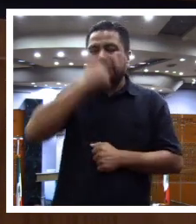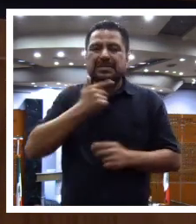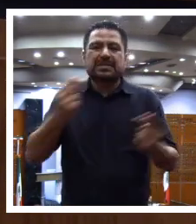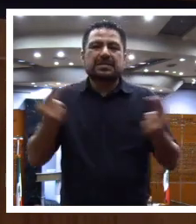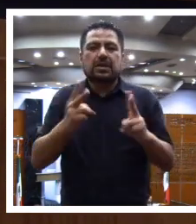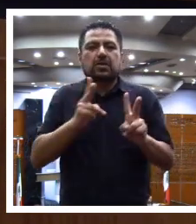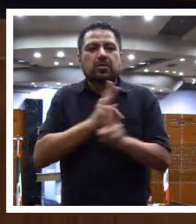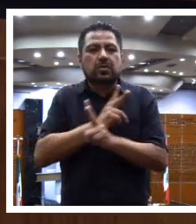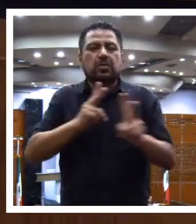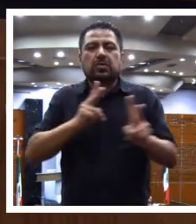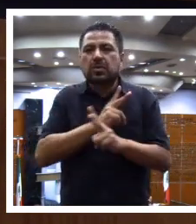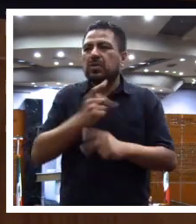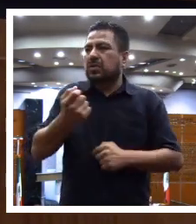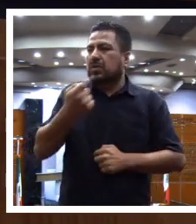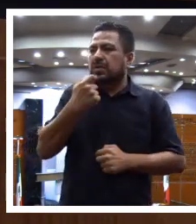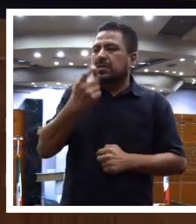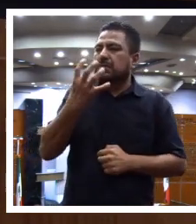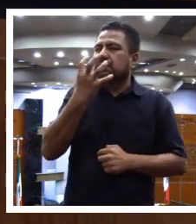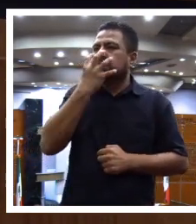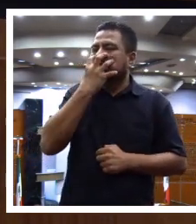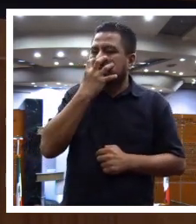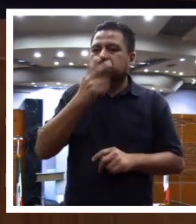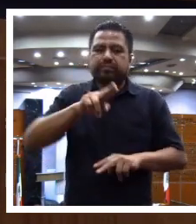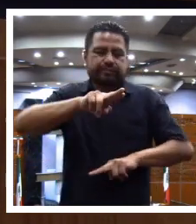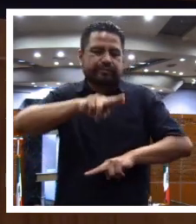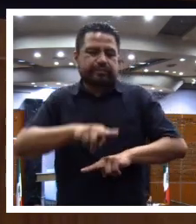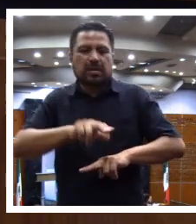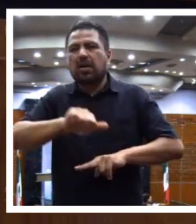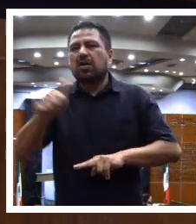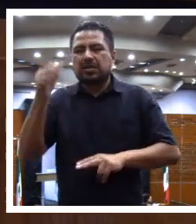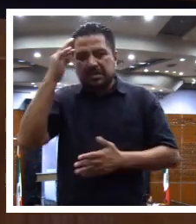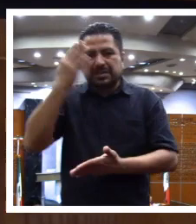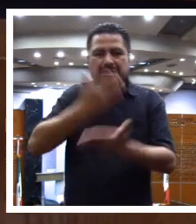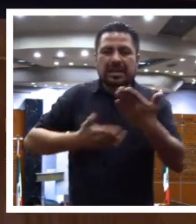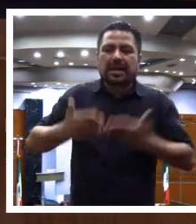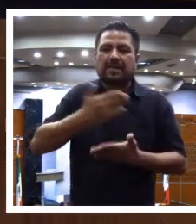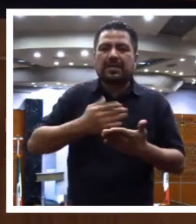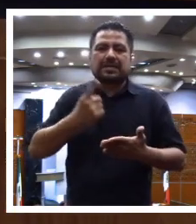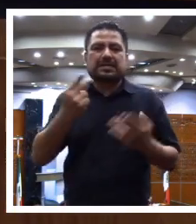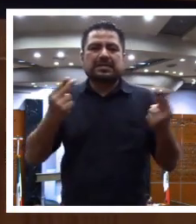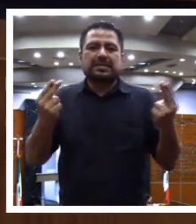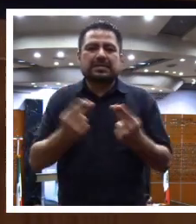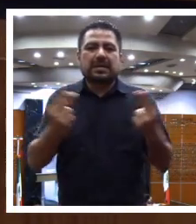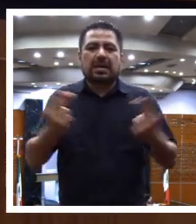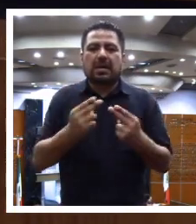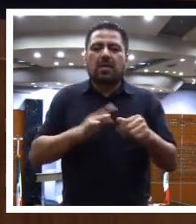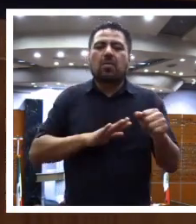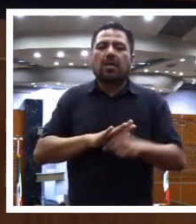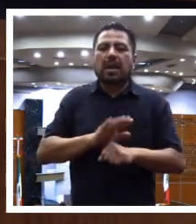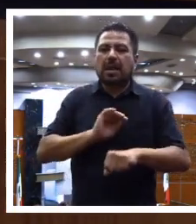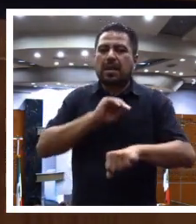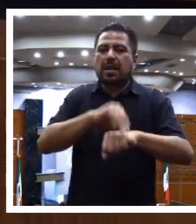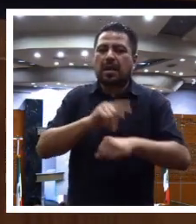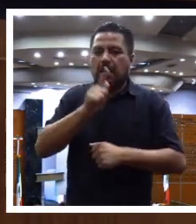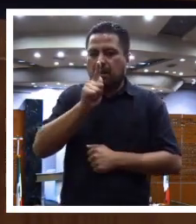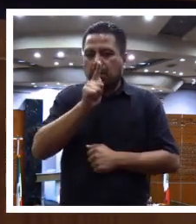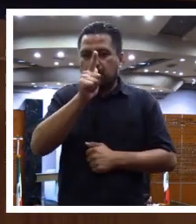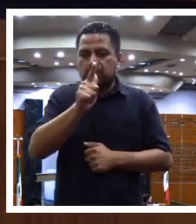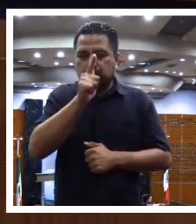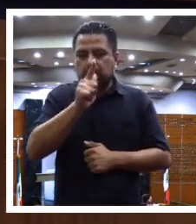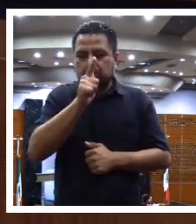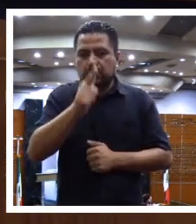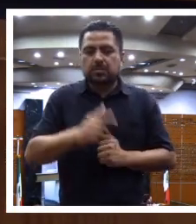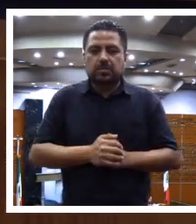de oxígeno medicinal, incubadora u otro servicio que dependiera directamente de la generación de energía